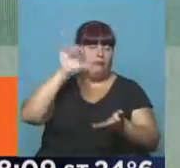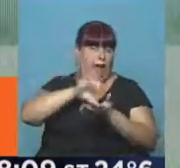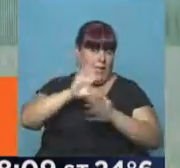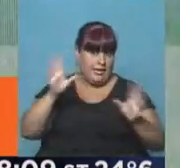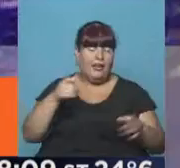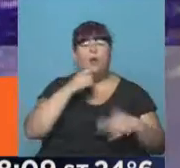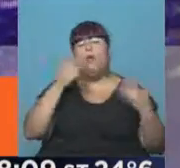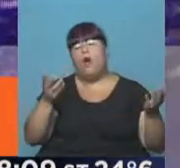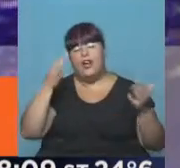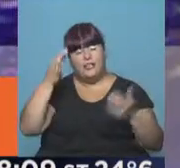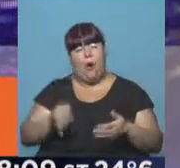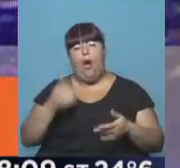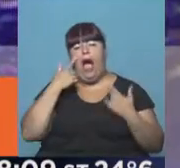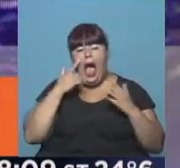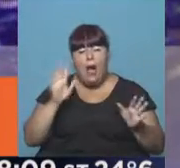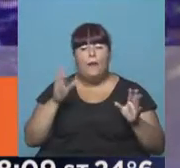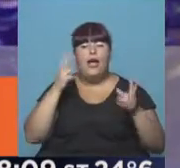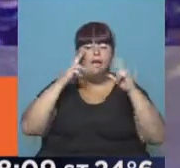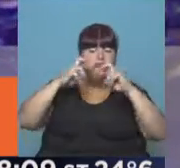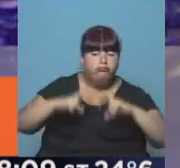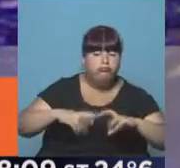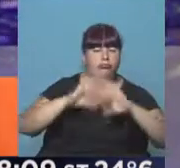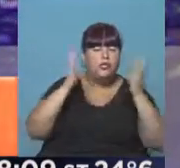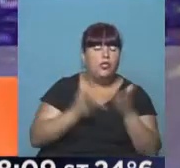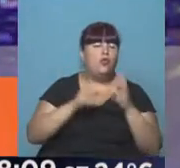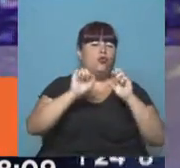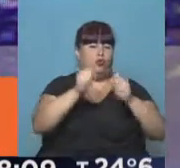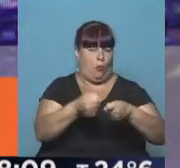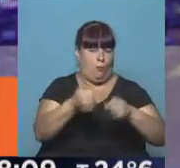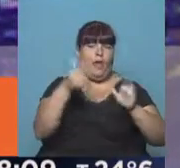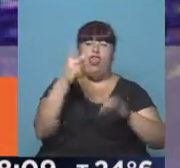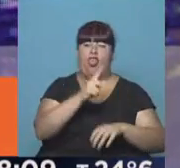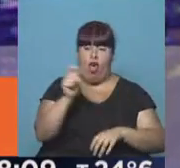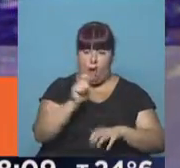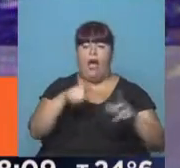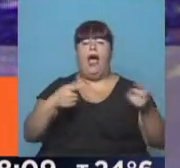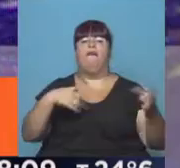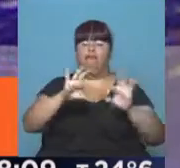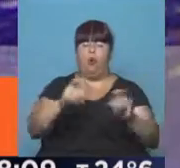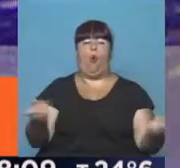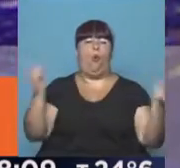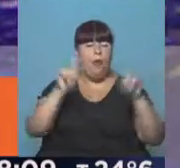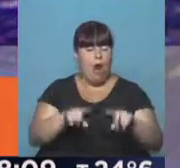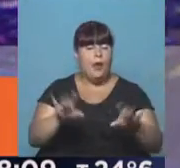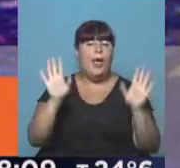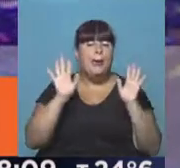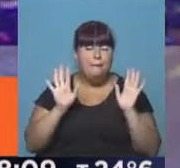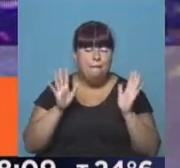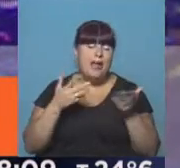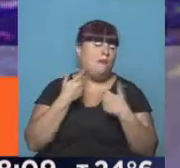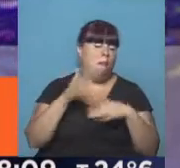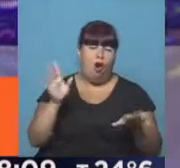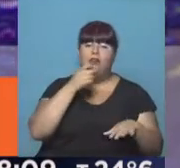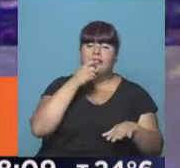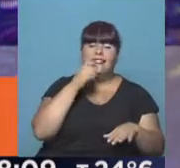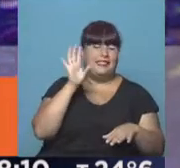dirán bueno seguramente vamos a ver vamos a revisar todo esto suspendemos por 60 días y ahí retomando pero también independientemente